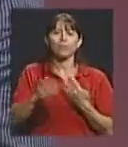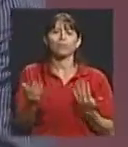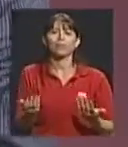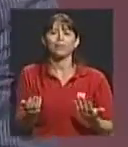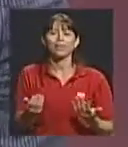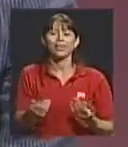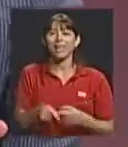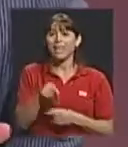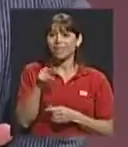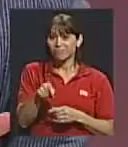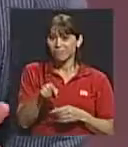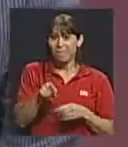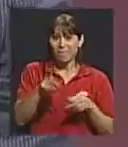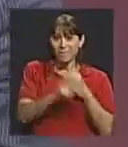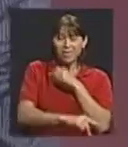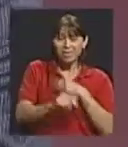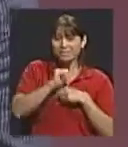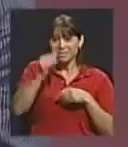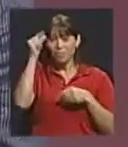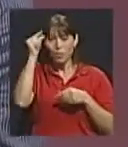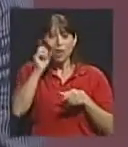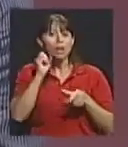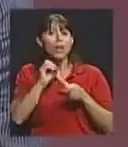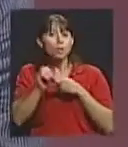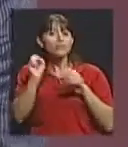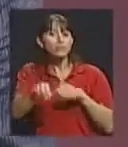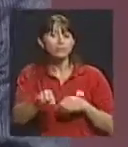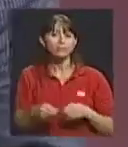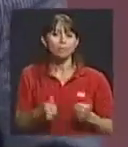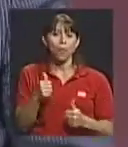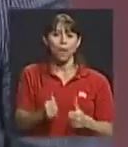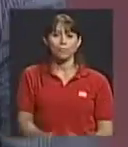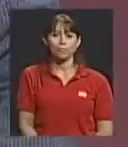dioca es ingobernable es gobernable este país